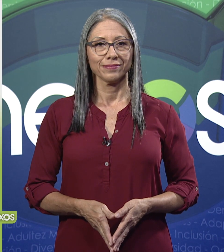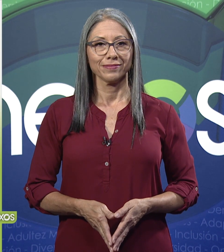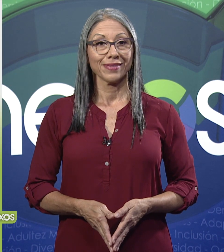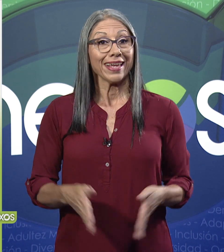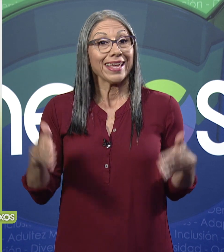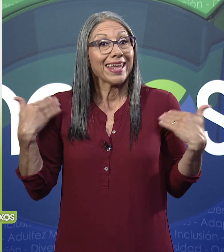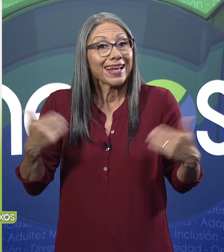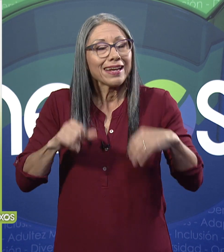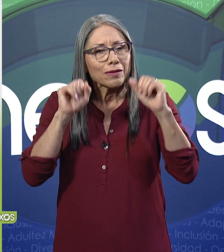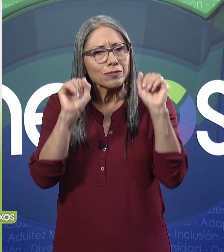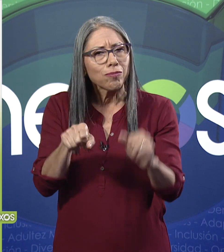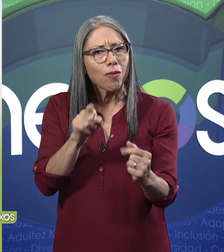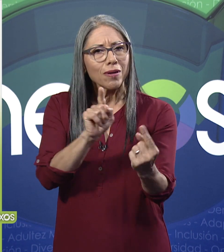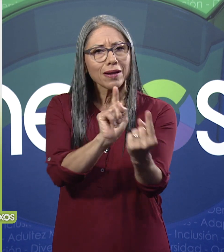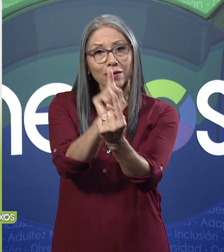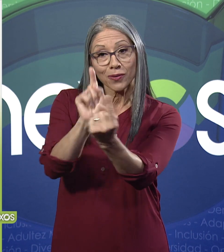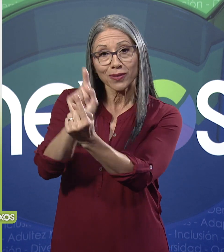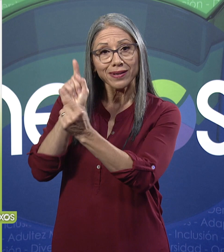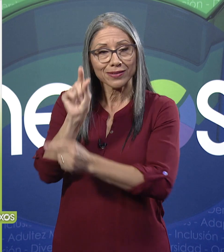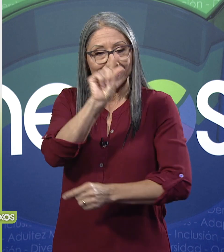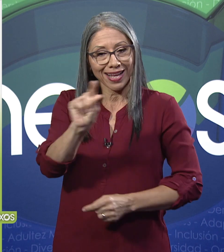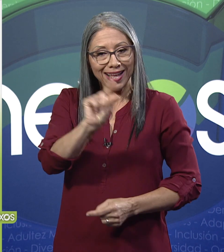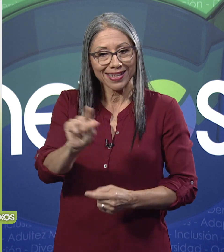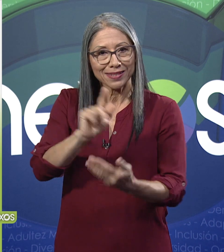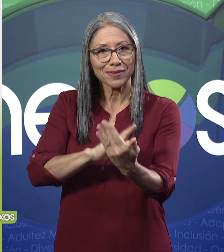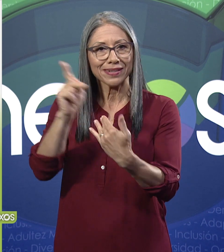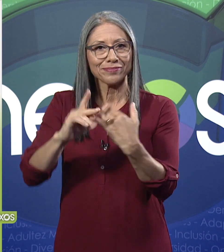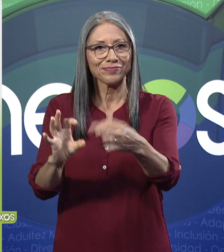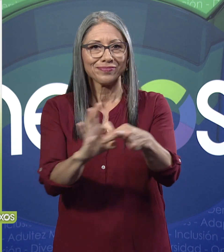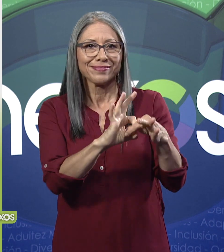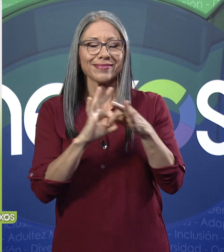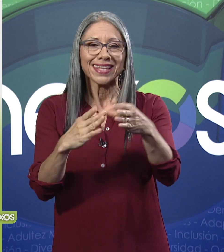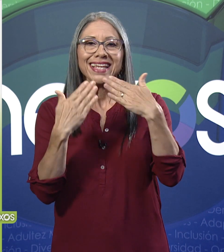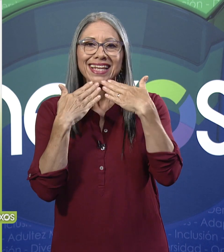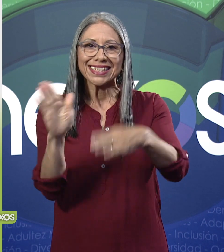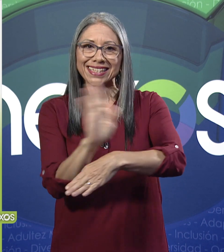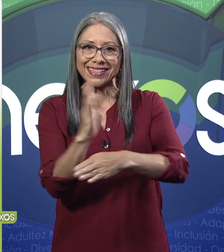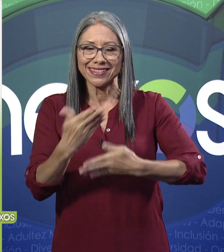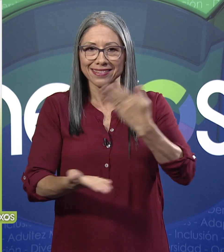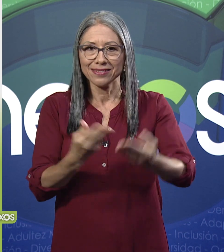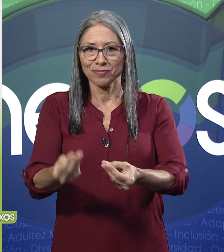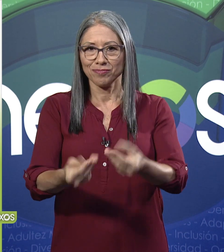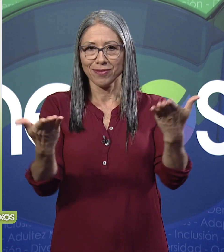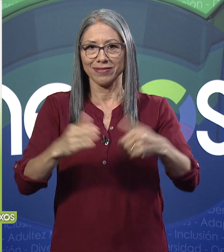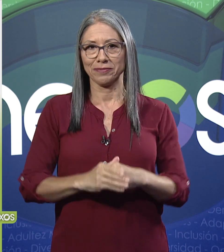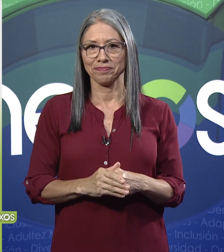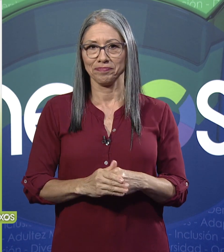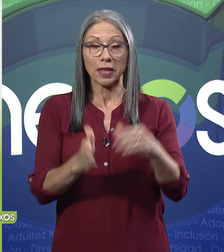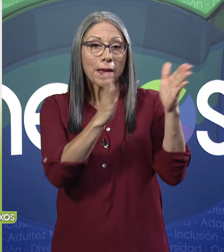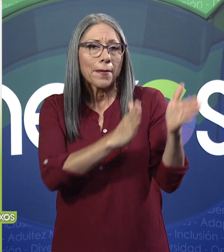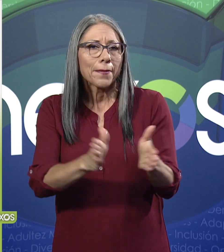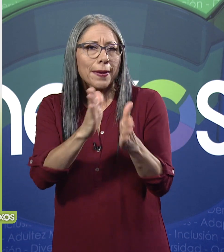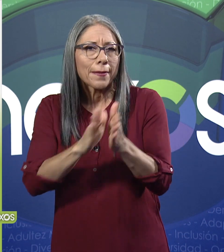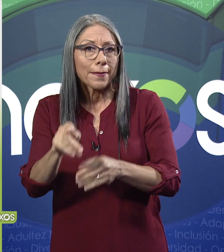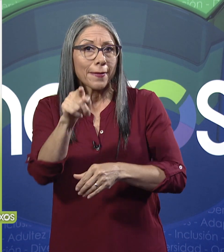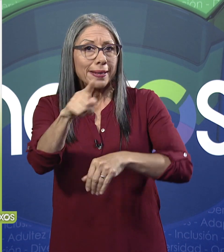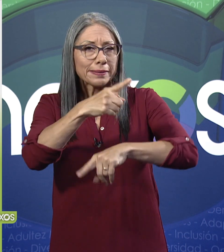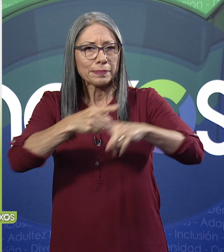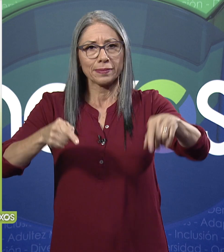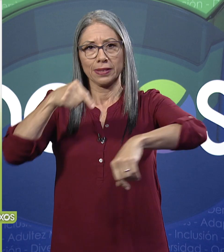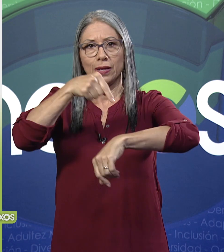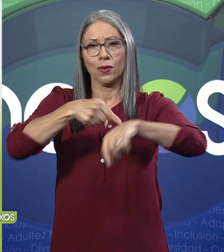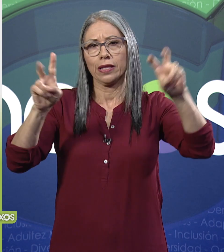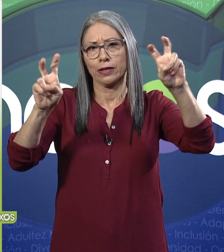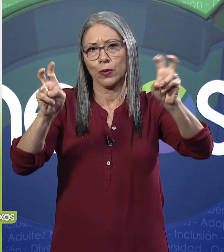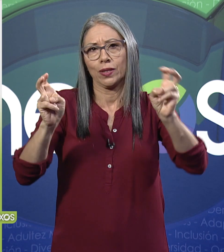Qué alegría es poder encontrarnos cada semana en Nexos gracias a la televisión de servicio público. Prepárese para media hora